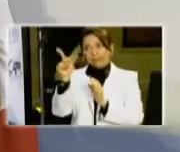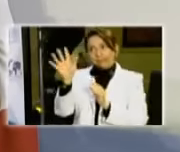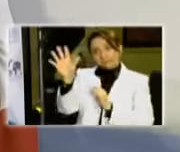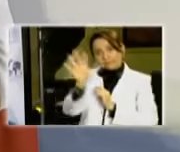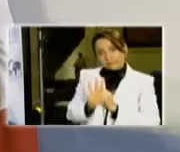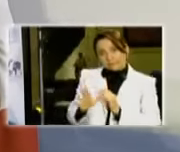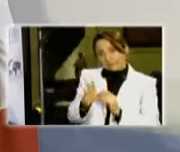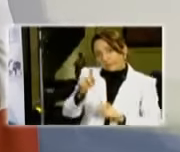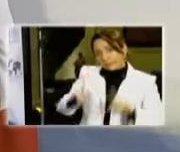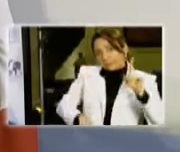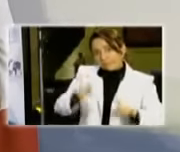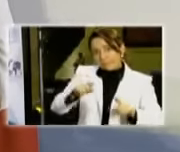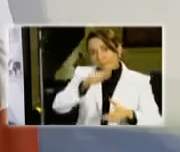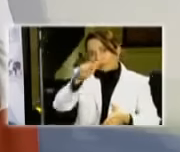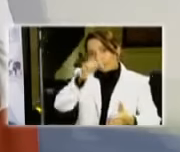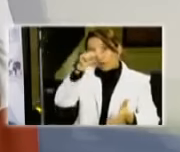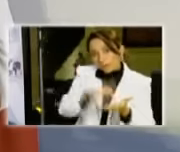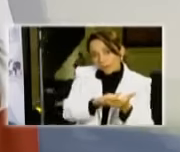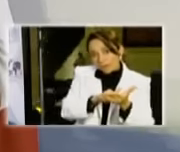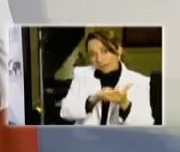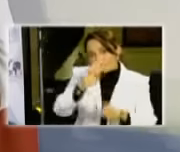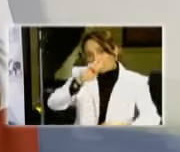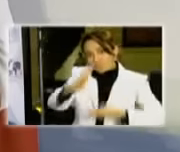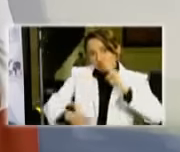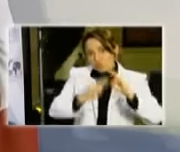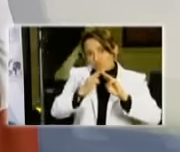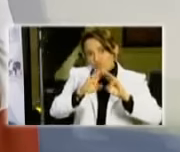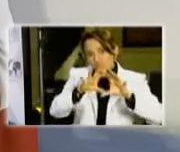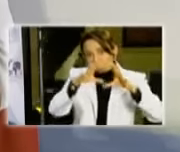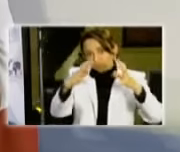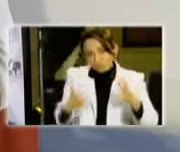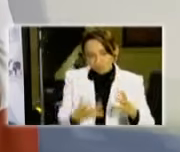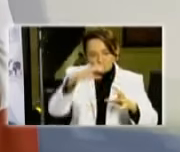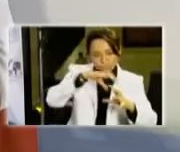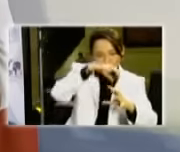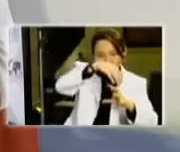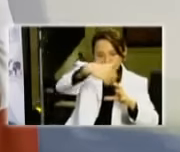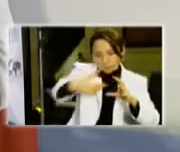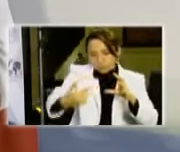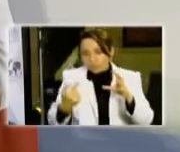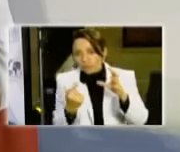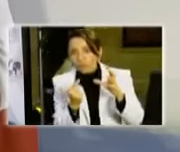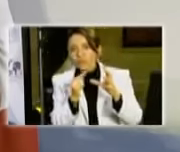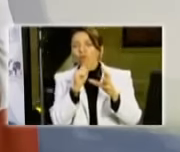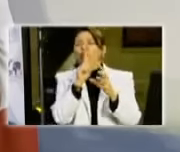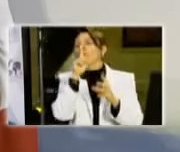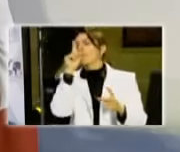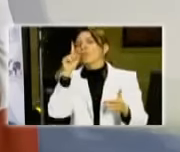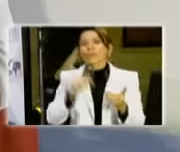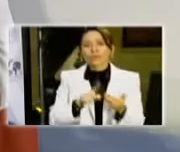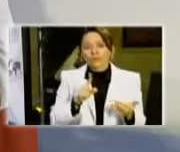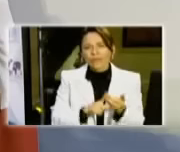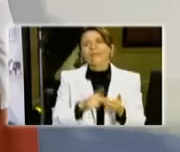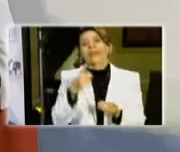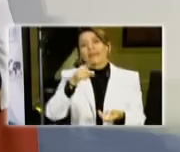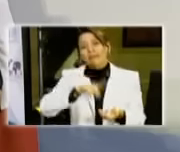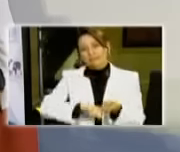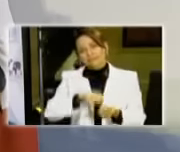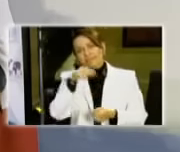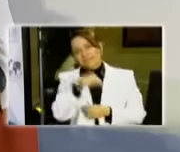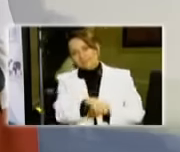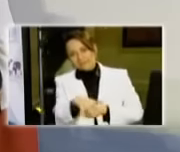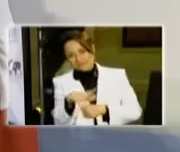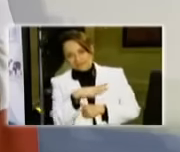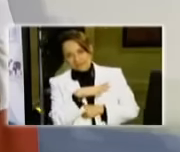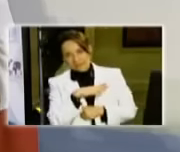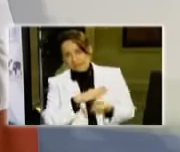los orígenes de la Primera Guerra Mundial. Pero efectivamente hay otros grandes temas que hoy ocupan la política global y tienen también